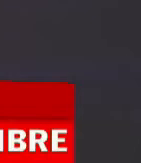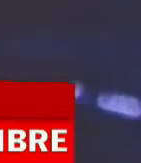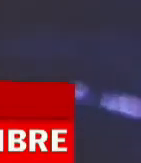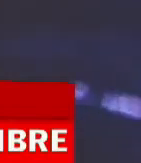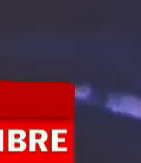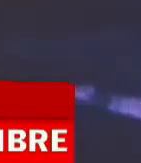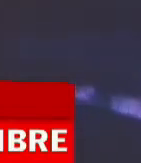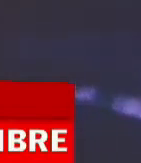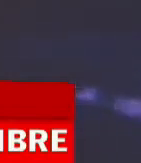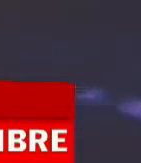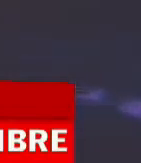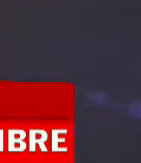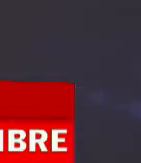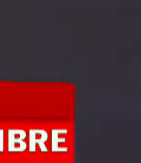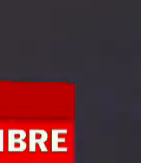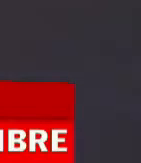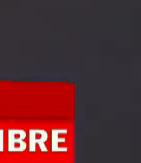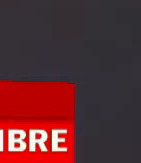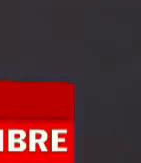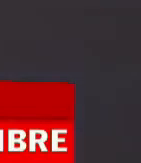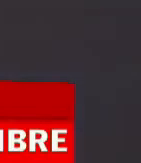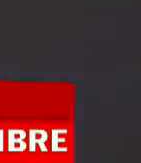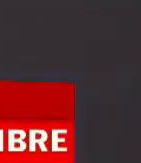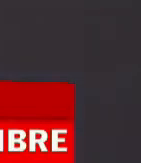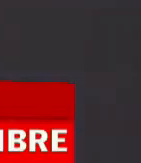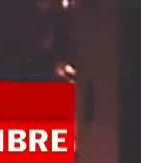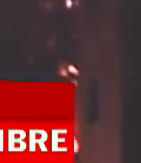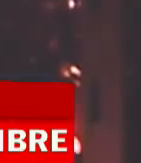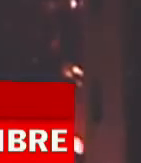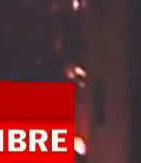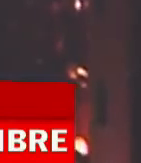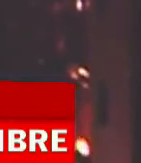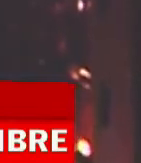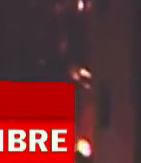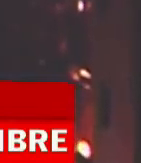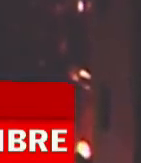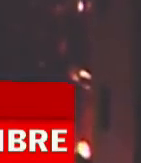y la acaban de ver. Lo más destacable de esto, Daniel, esto que acaba de...